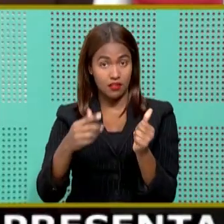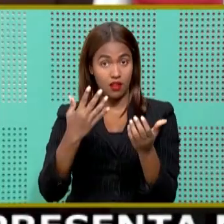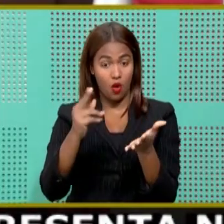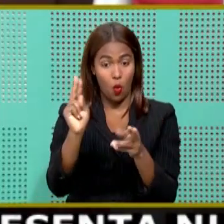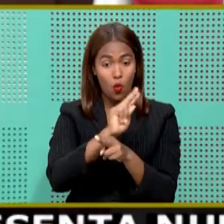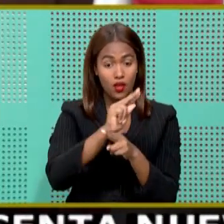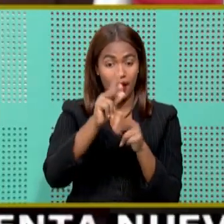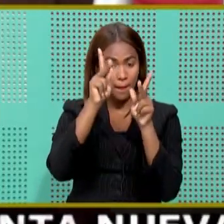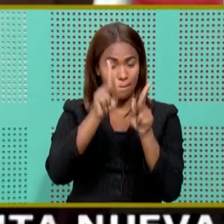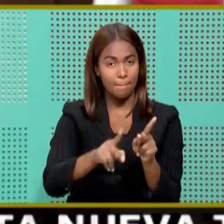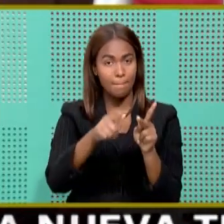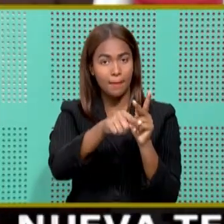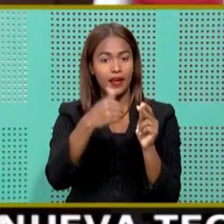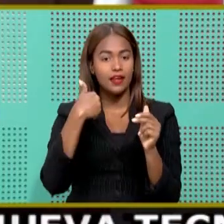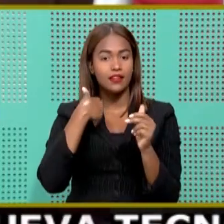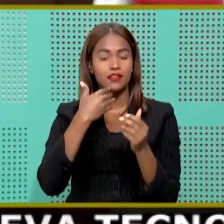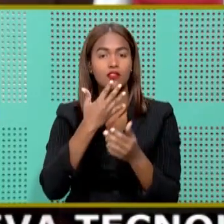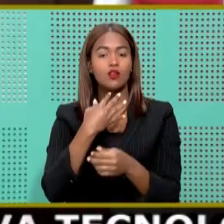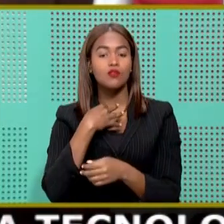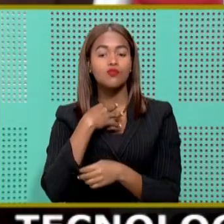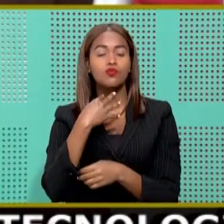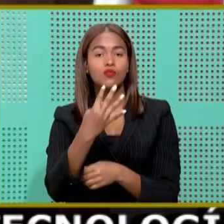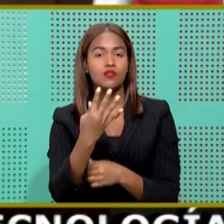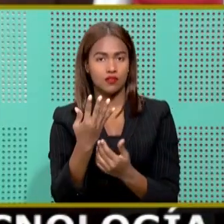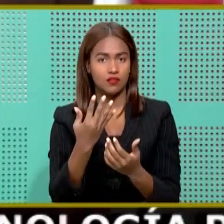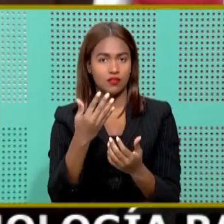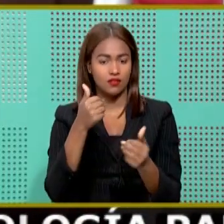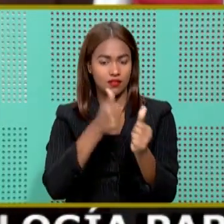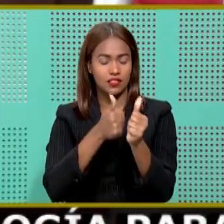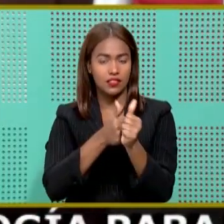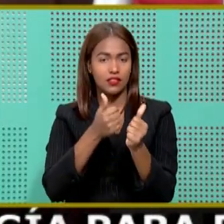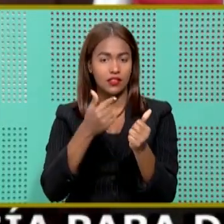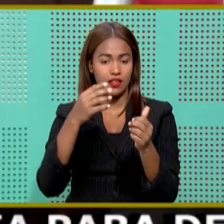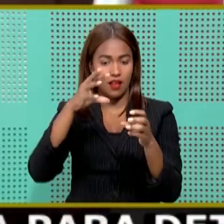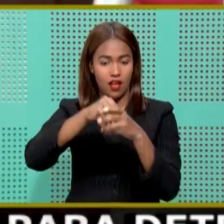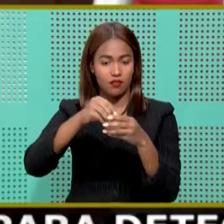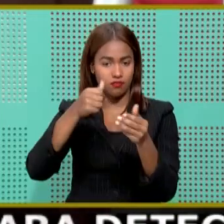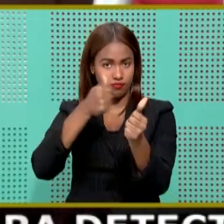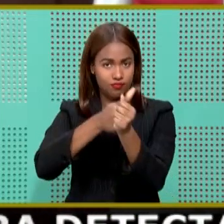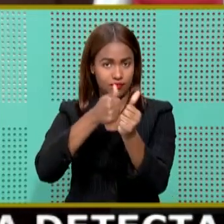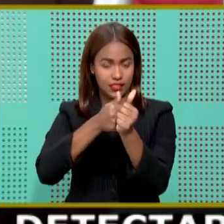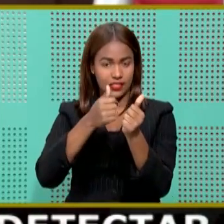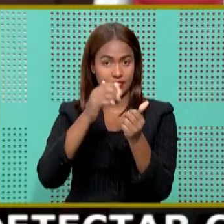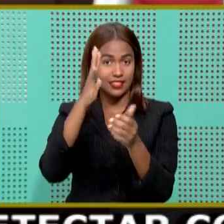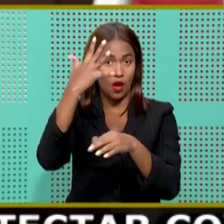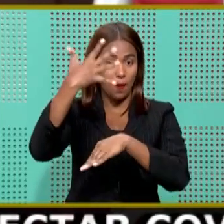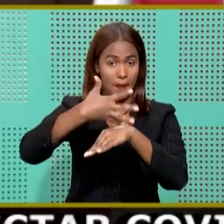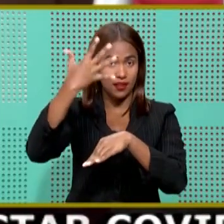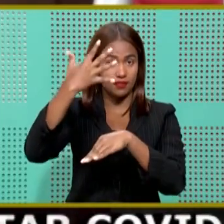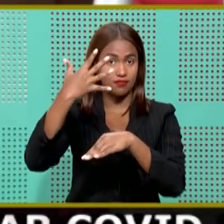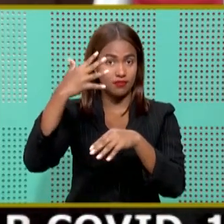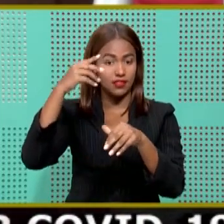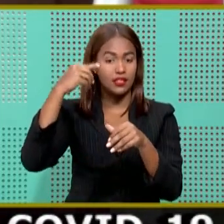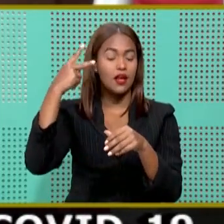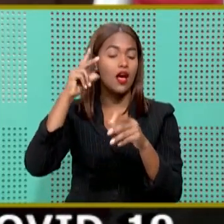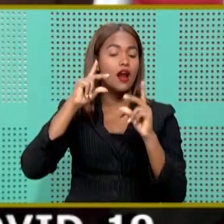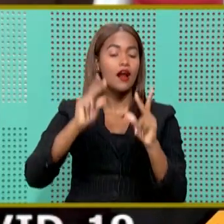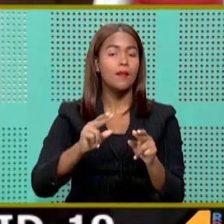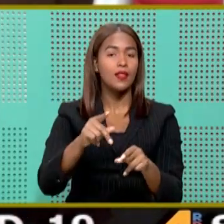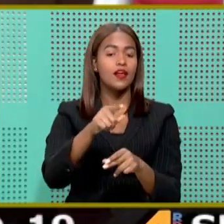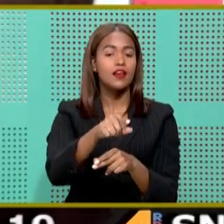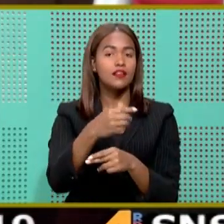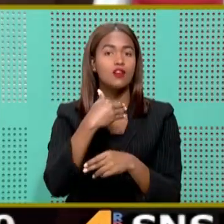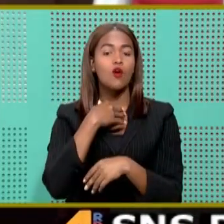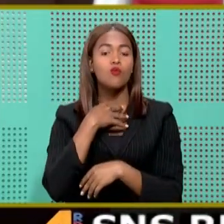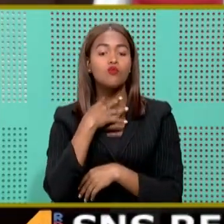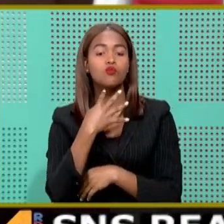La persona sopla a través de este dispositivo varias veces, 5 veces para ser más exacto, y una vez que se sopla, la